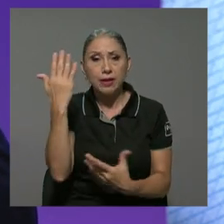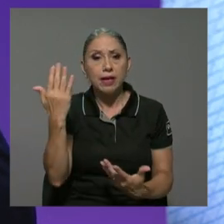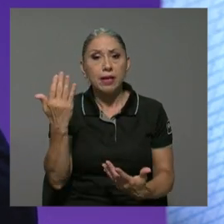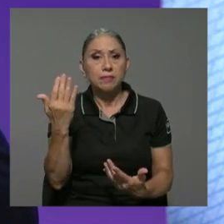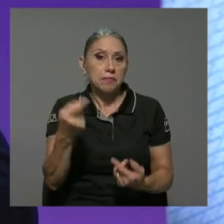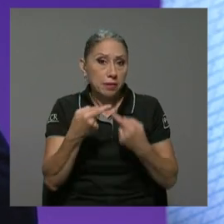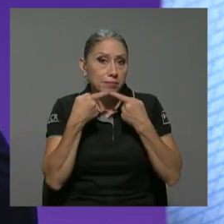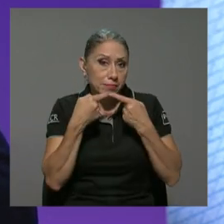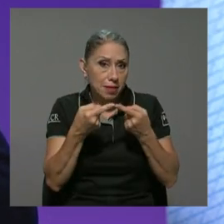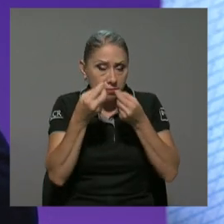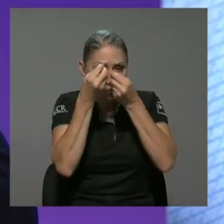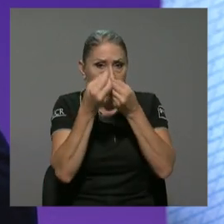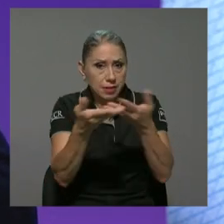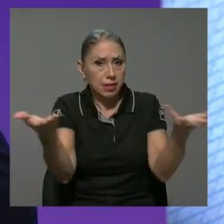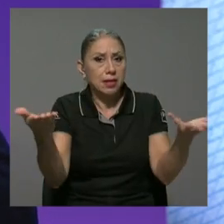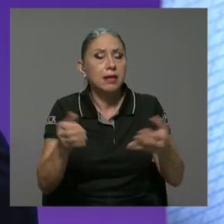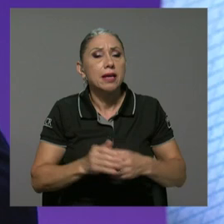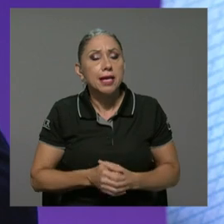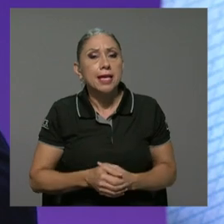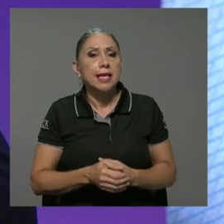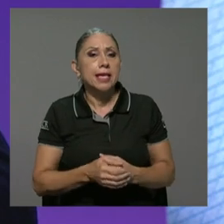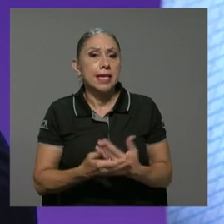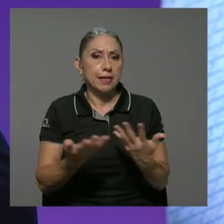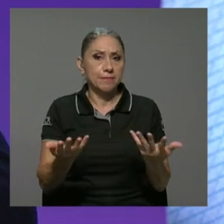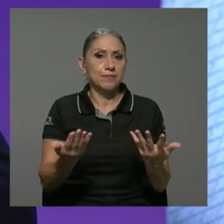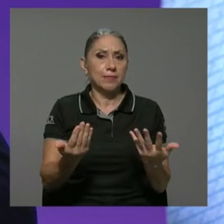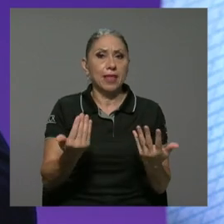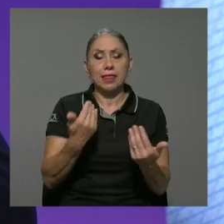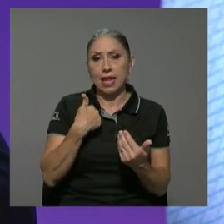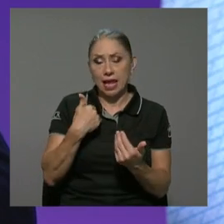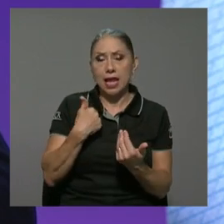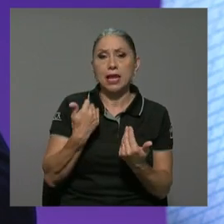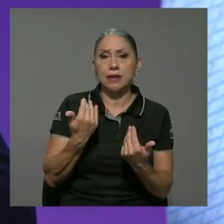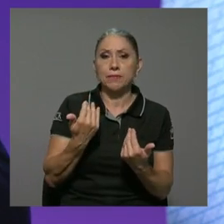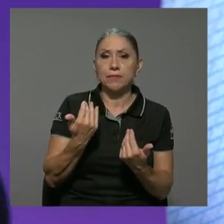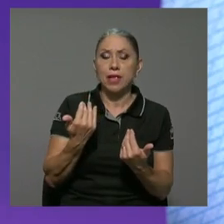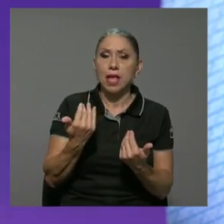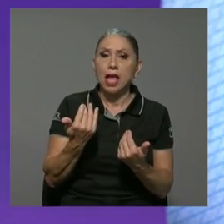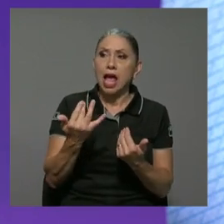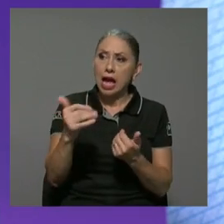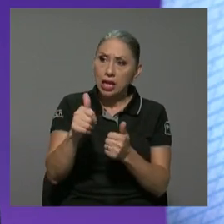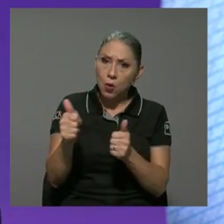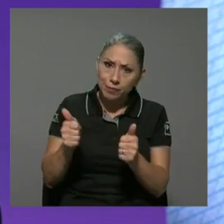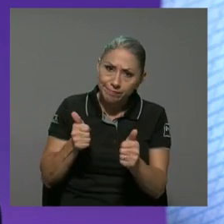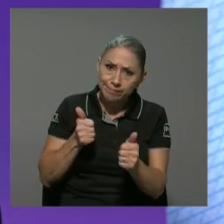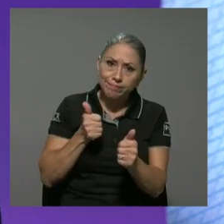señalarlo y, bueno, tener como el resguardo posible